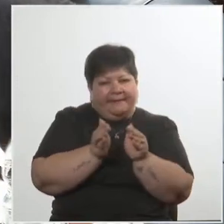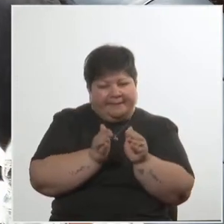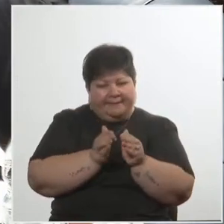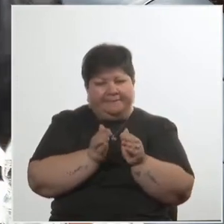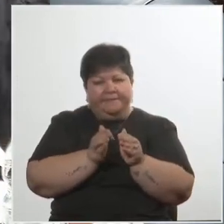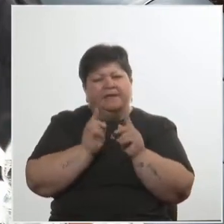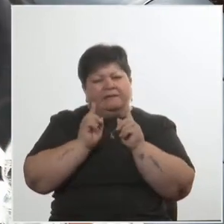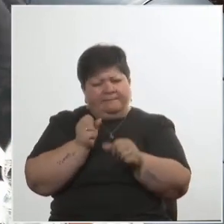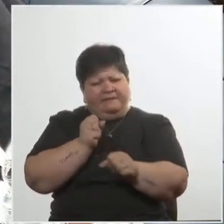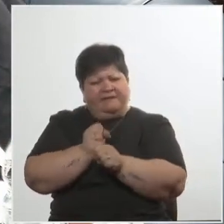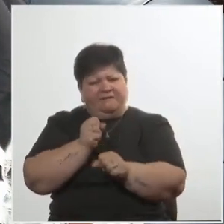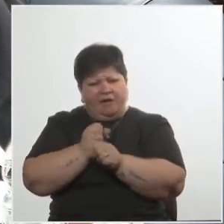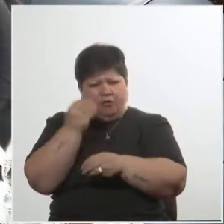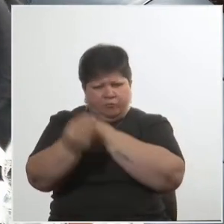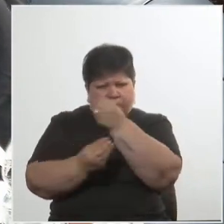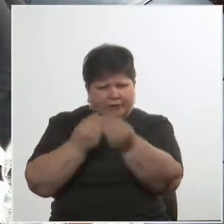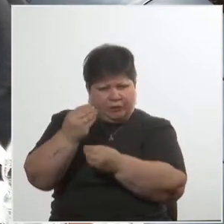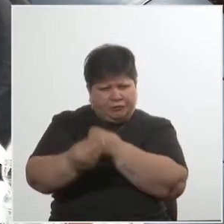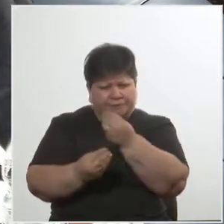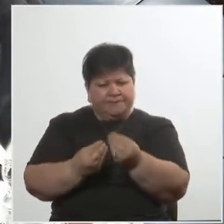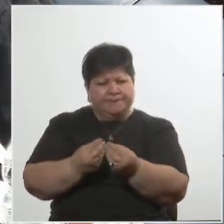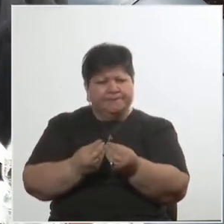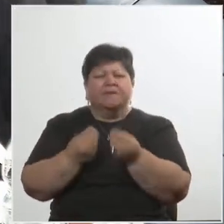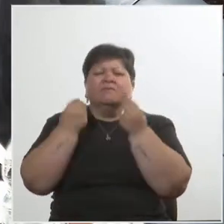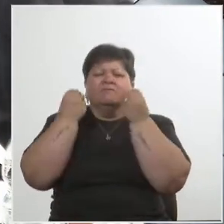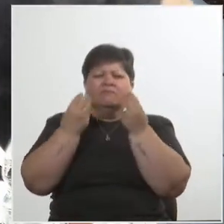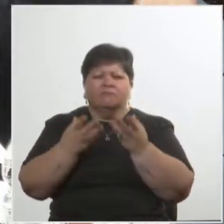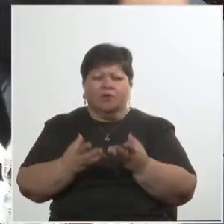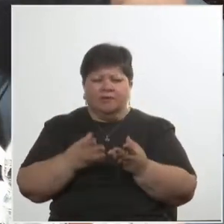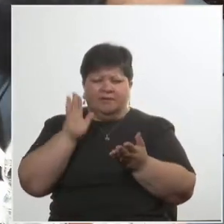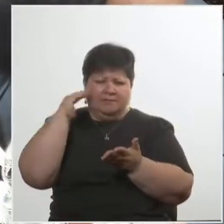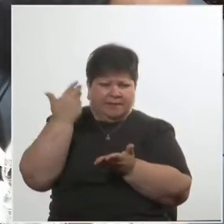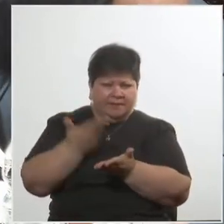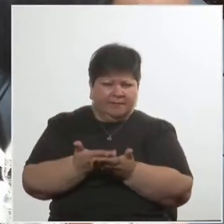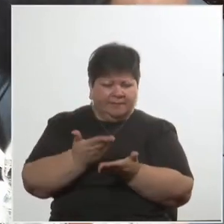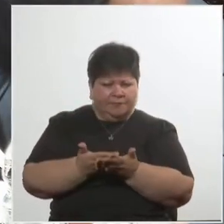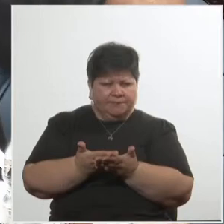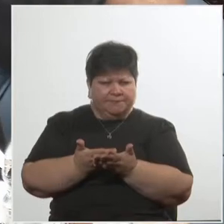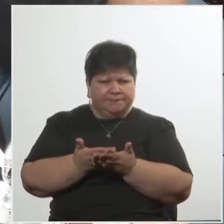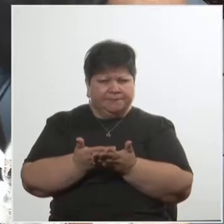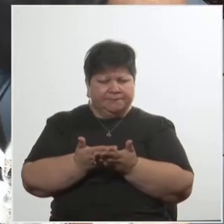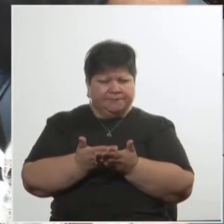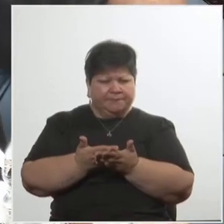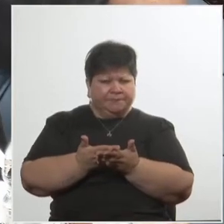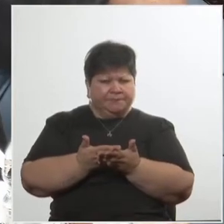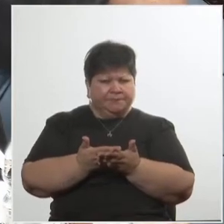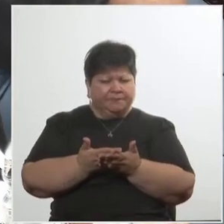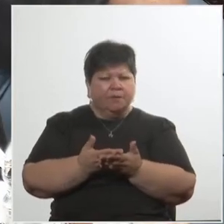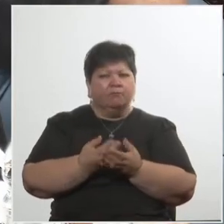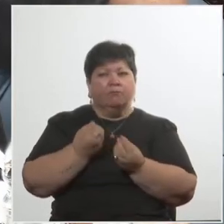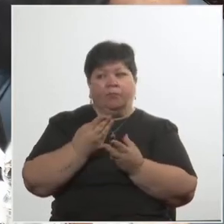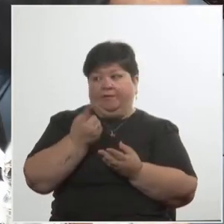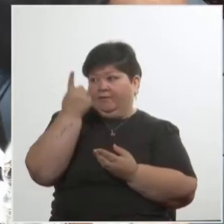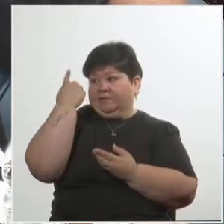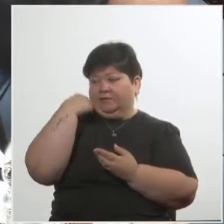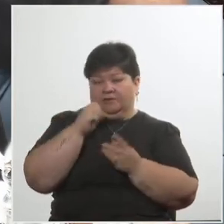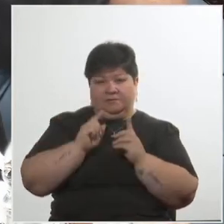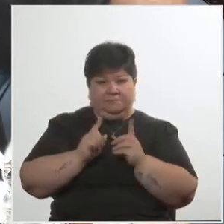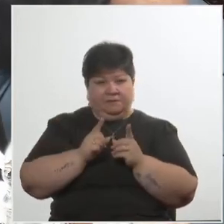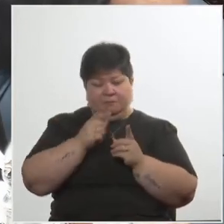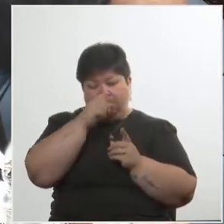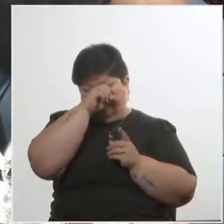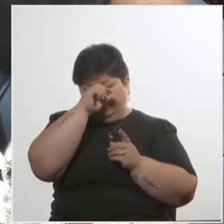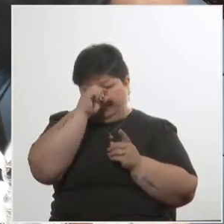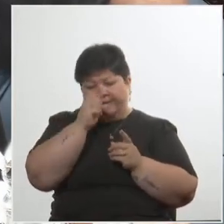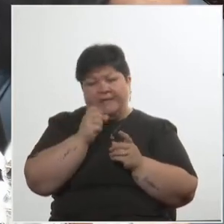Industria Por qué decimos esto presidenta ayer mismo se anunciaba que una de las